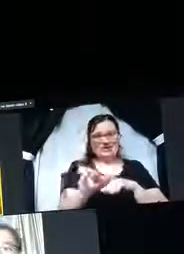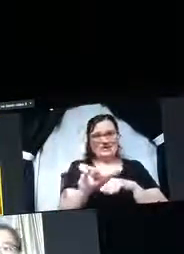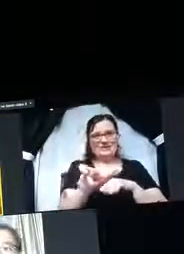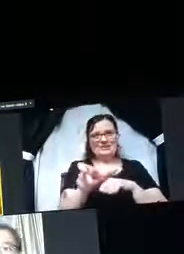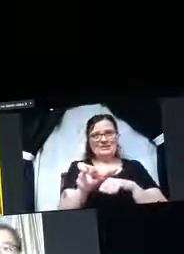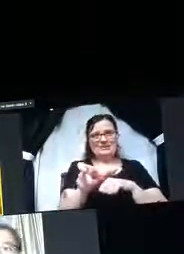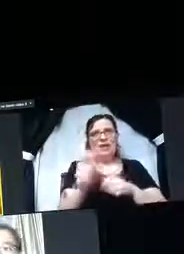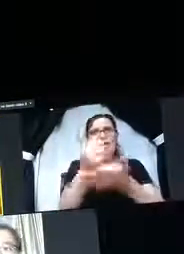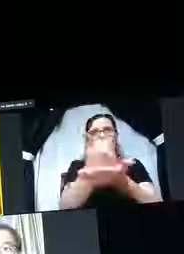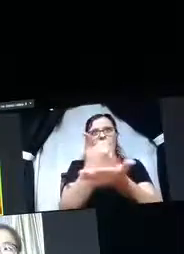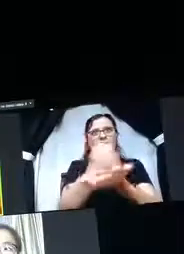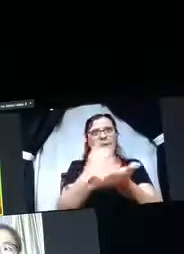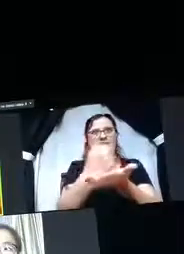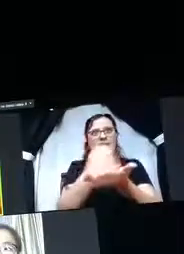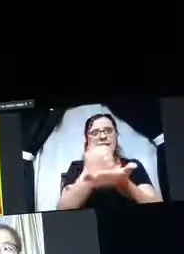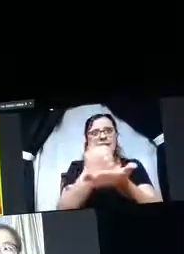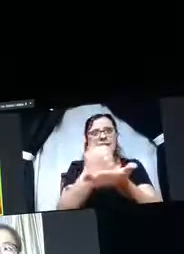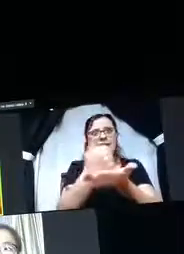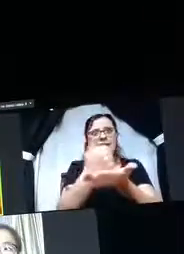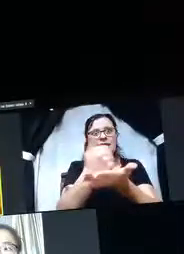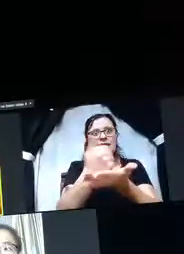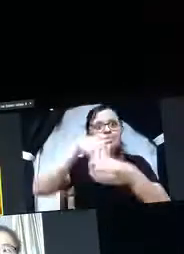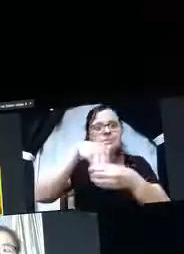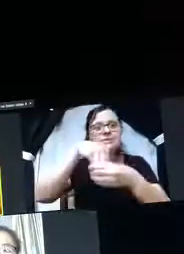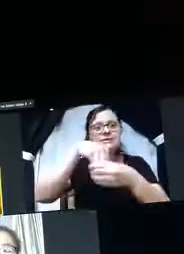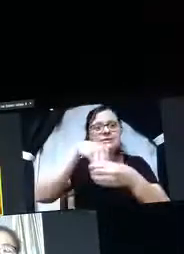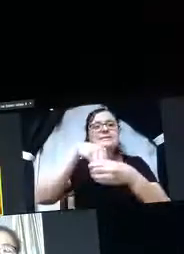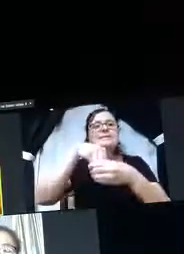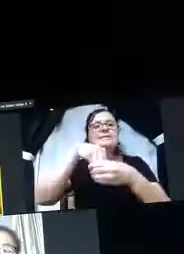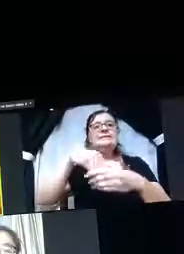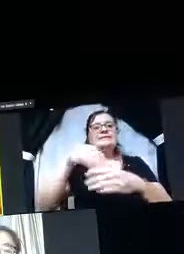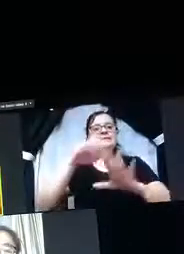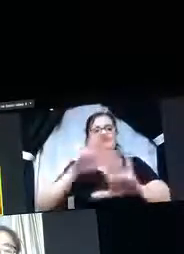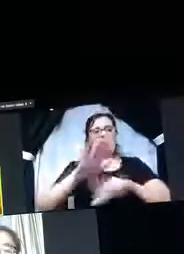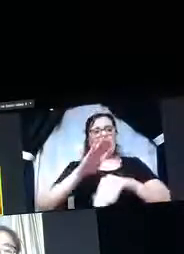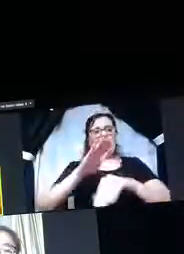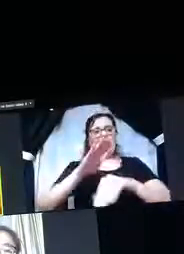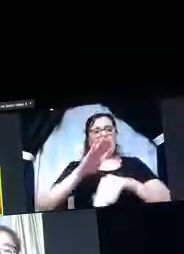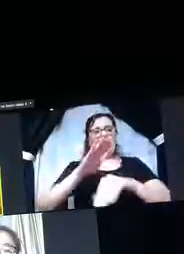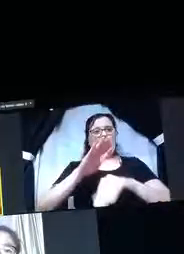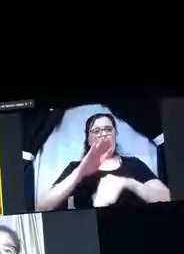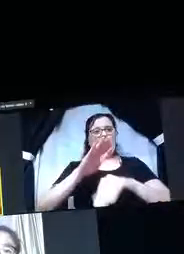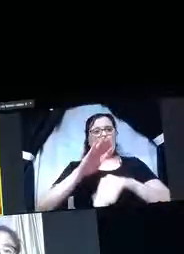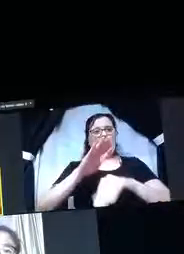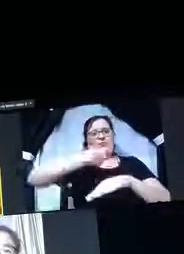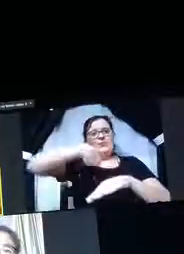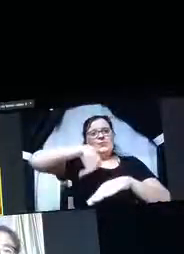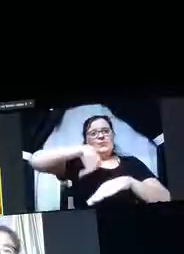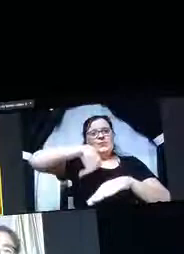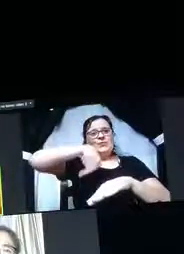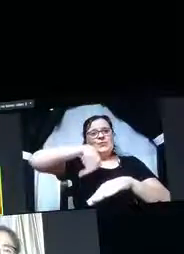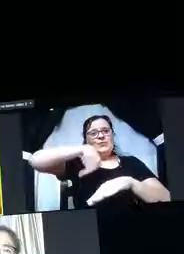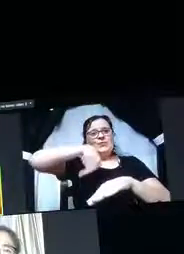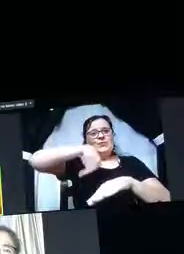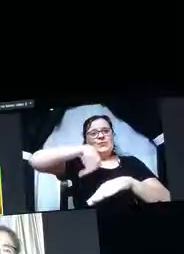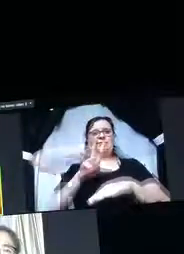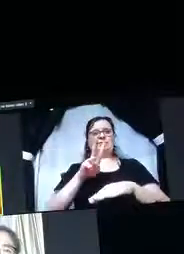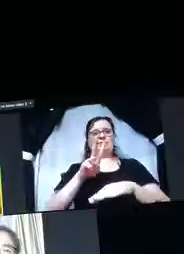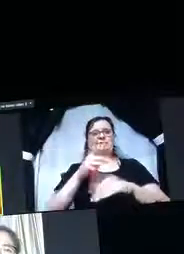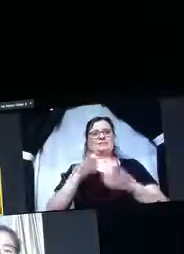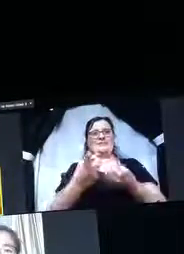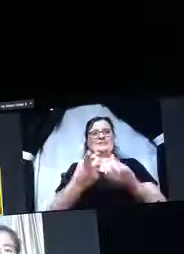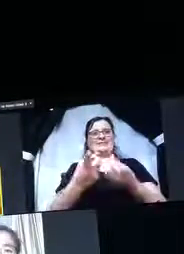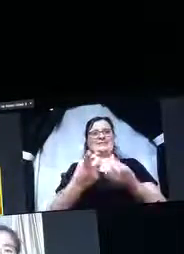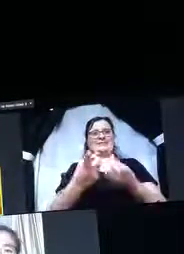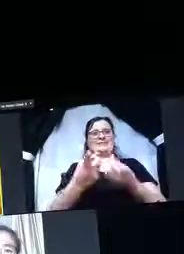esperando que nosotros intervengamos, ¿sí? Necesitamos tener este abanico de posibilidades abierto para